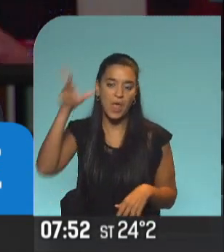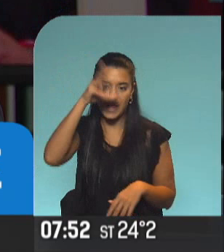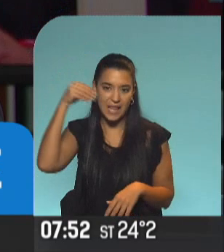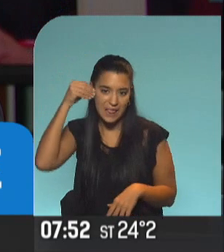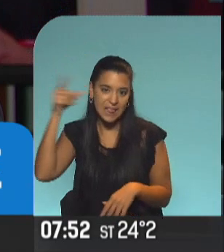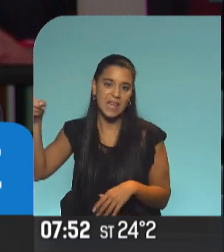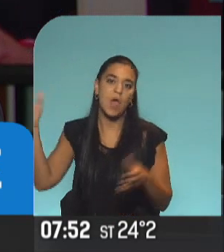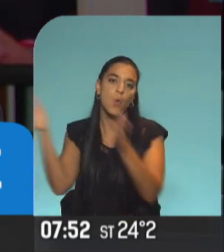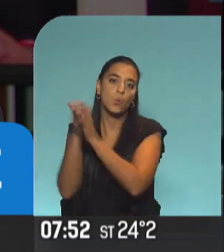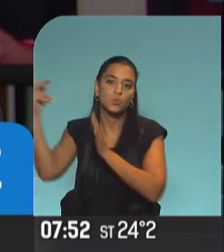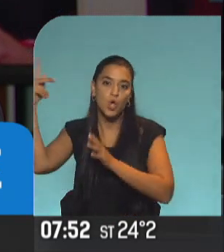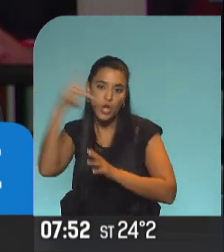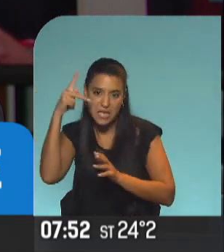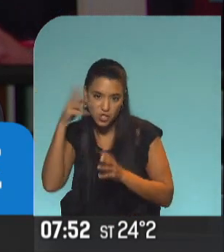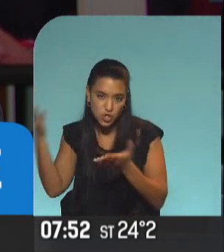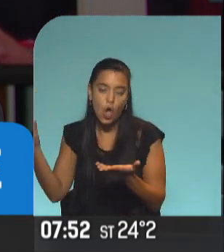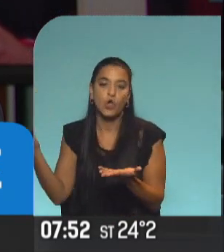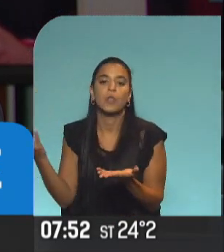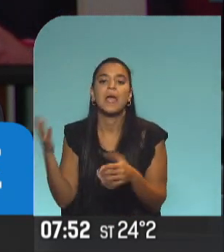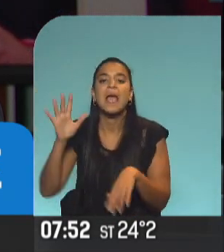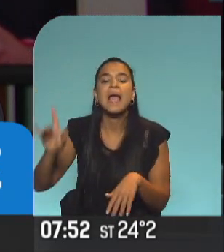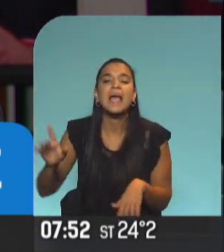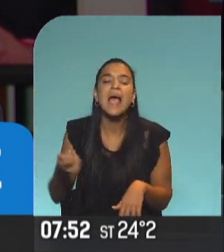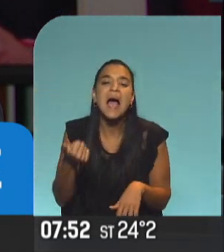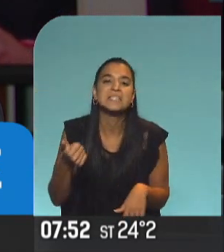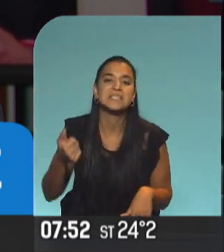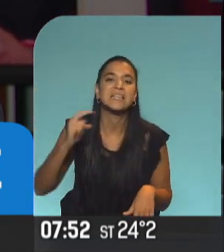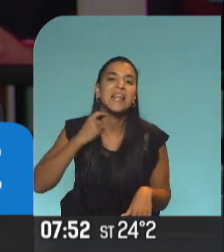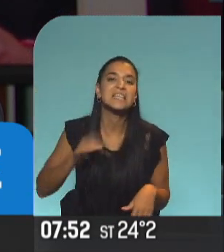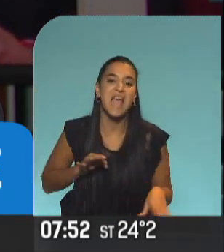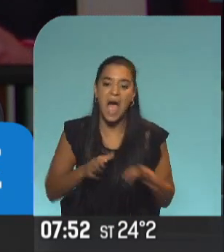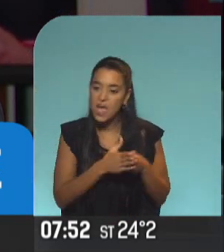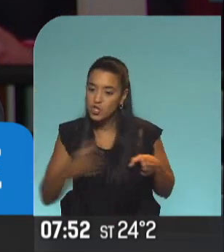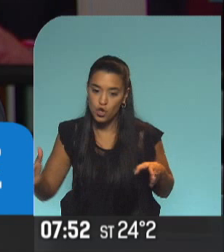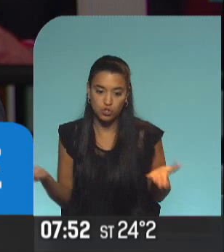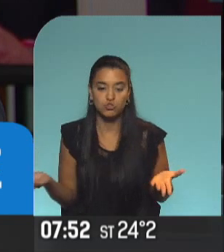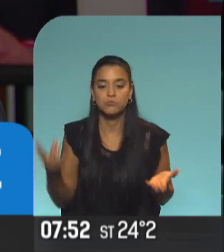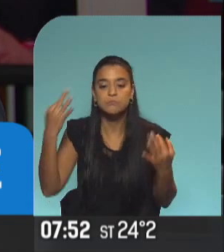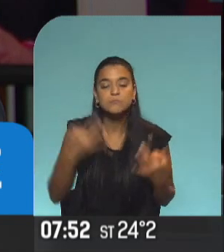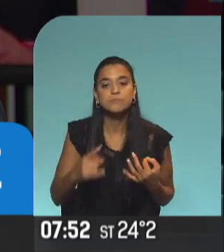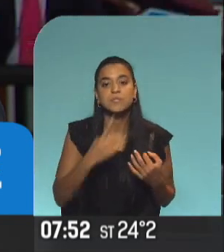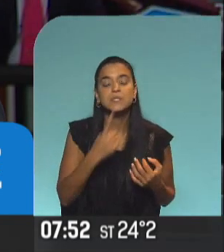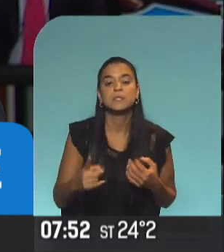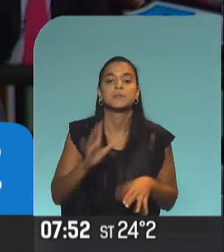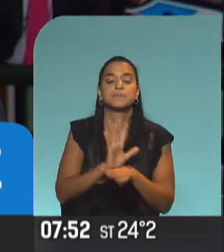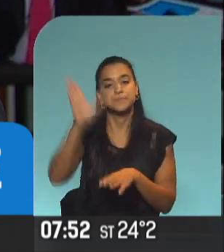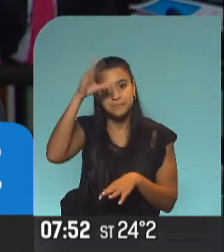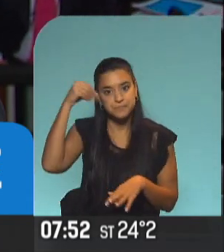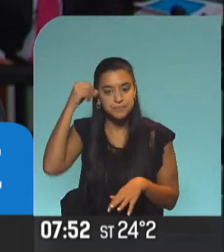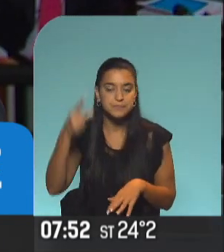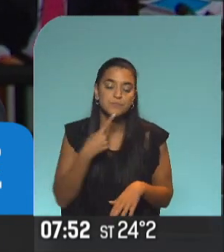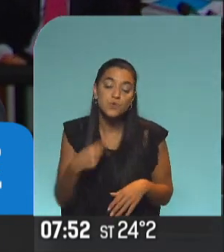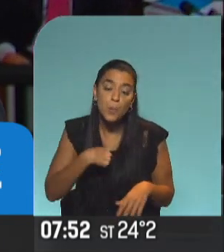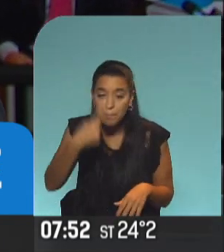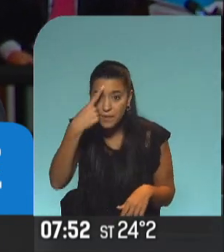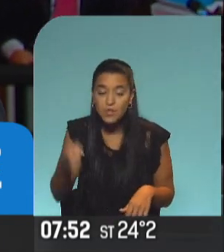Kirchner y de Néstor Kirchner durante casi 13 años de gestión. La categoría cristinista es demeritante y yo